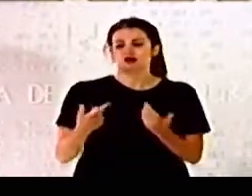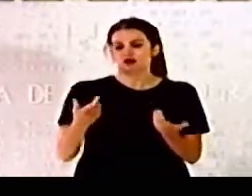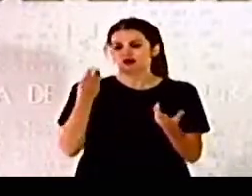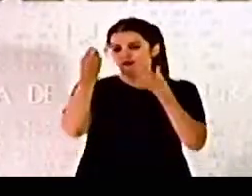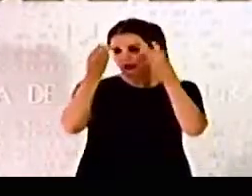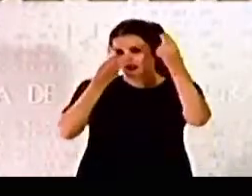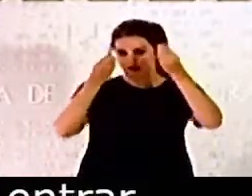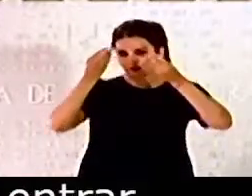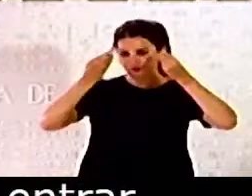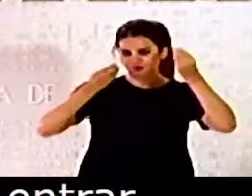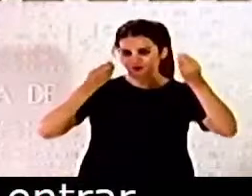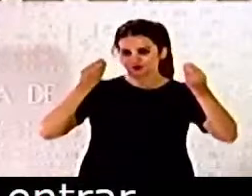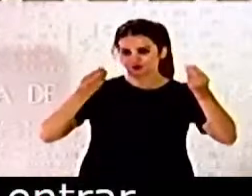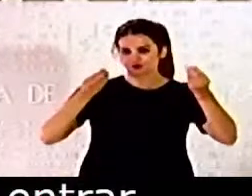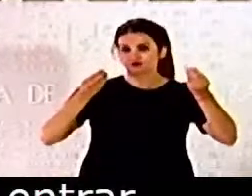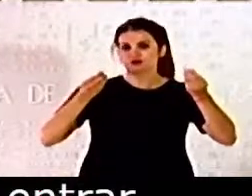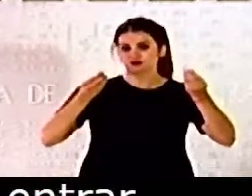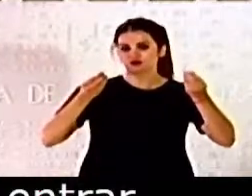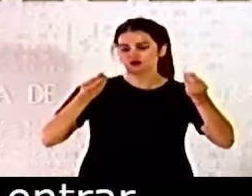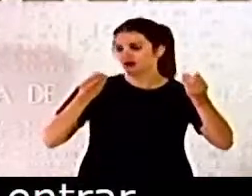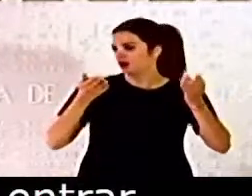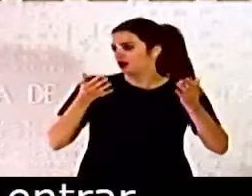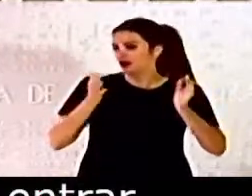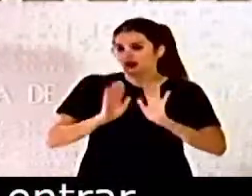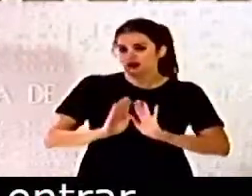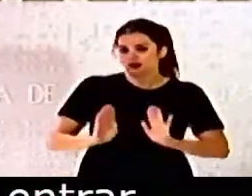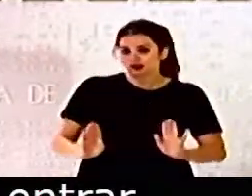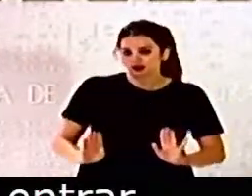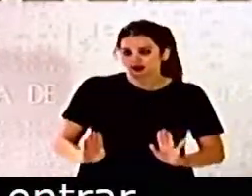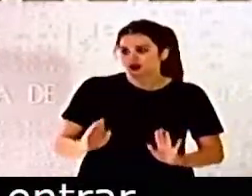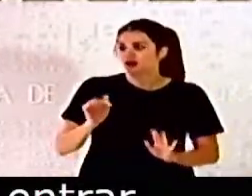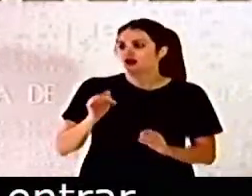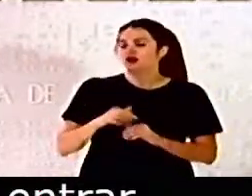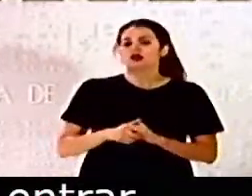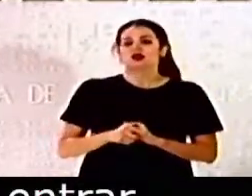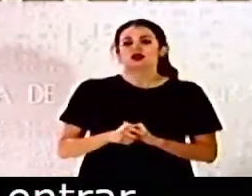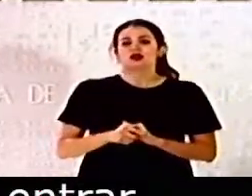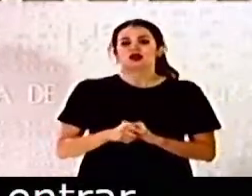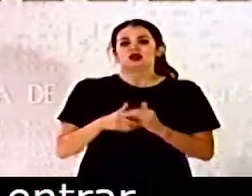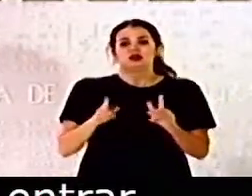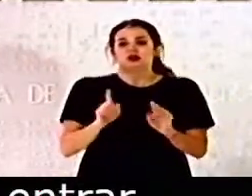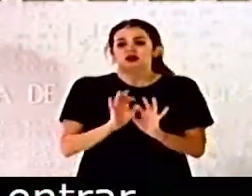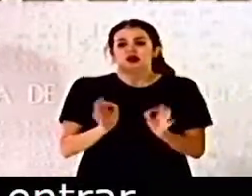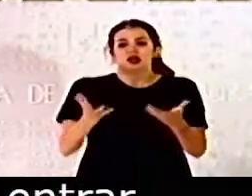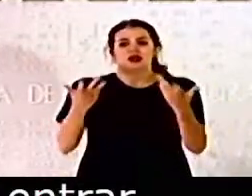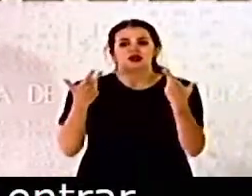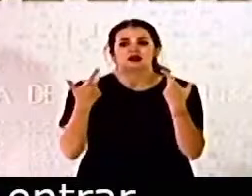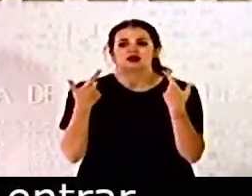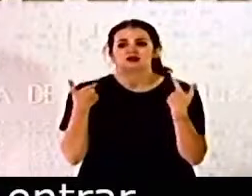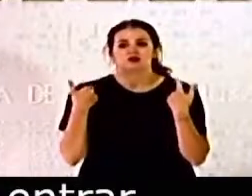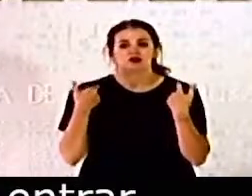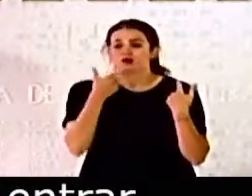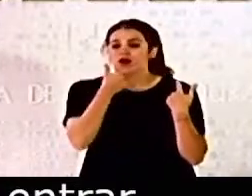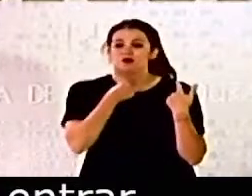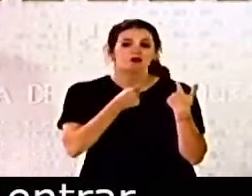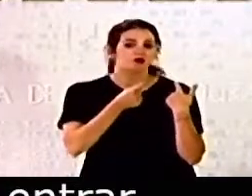común. De verdad, si es que esto es más... Ser responsable es más sencillo de lo que parece.